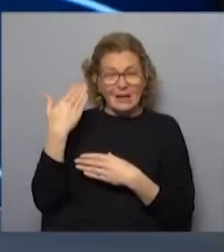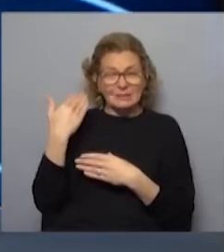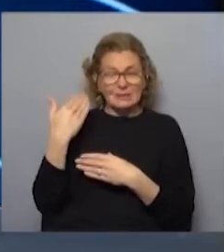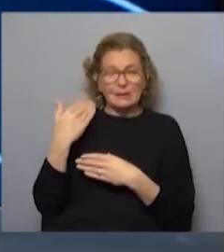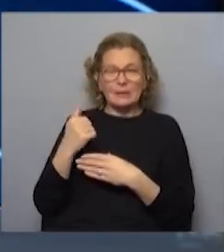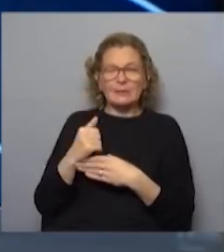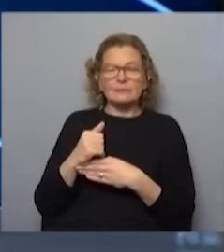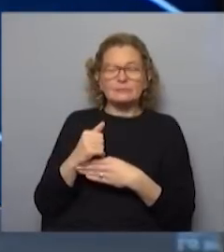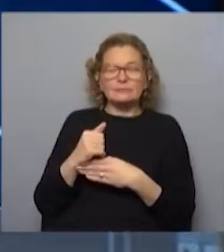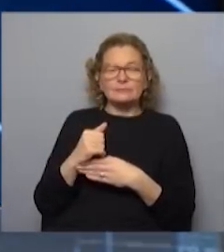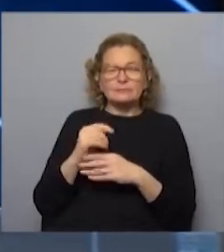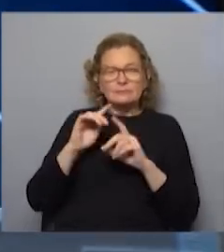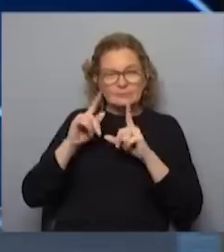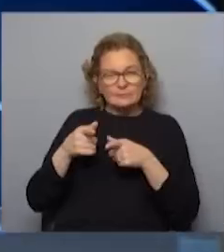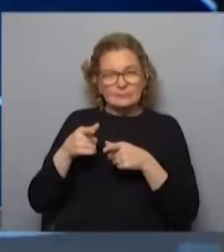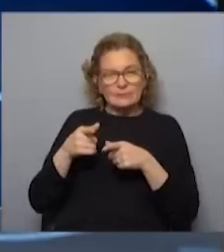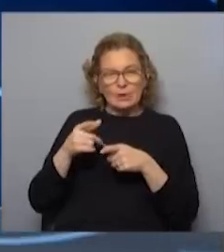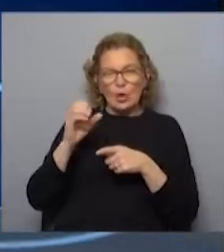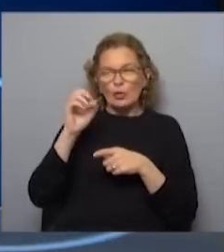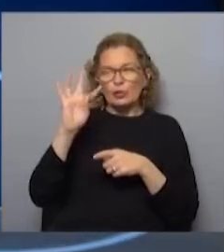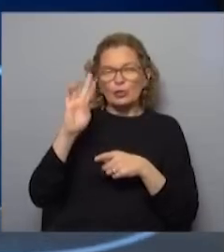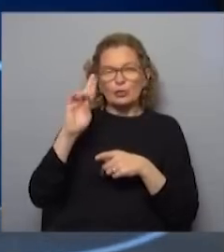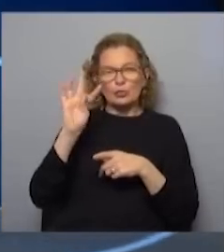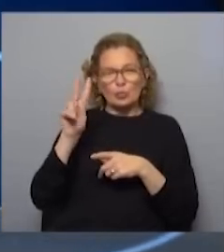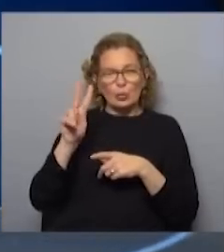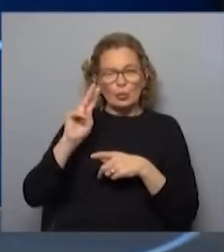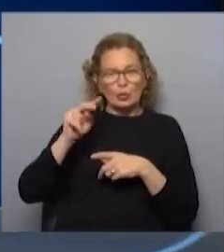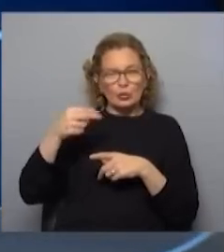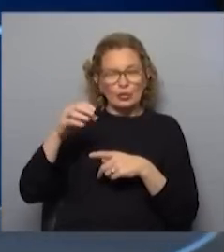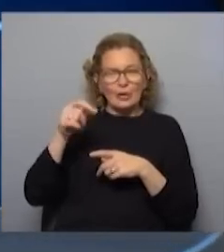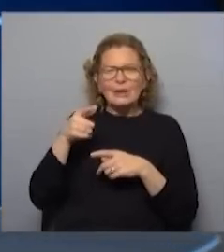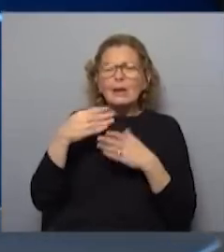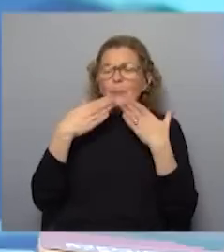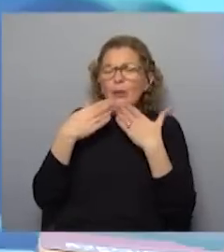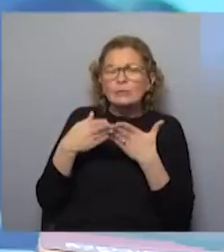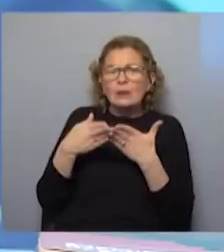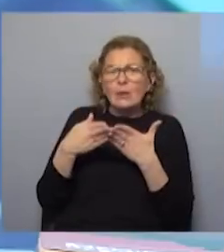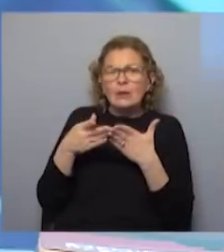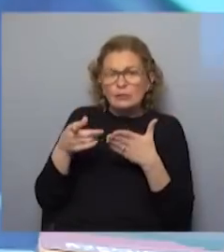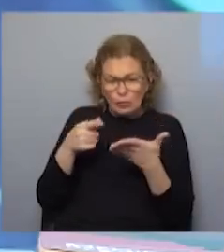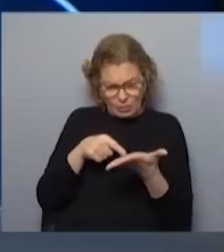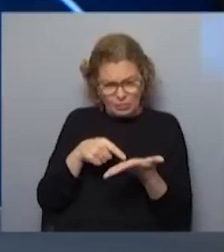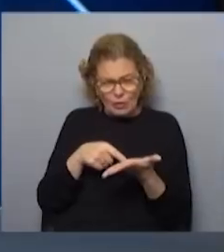momento con Edgardo Ortuño que también les pregunta